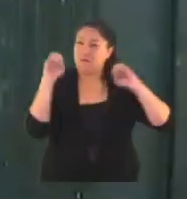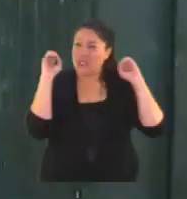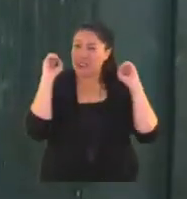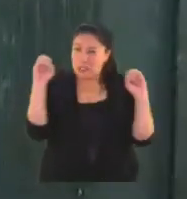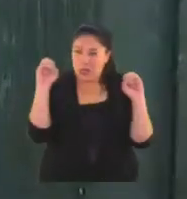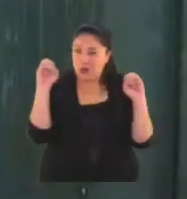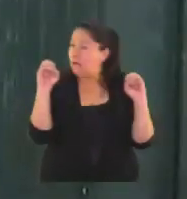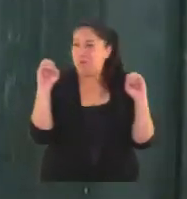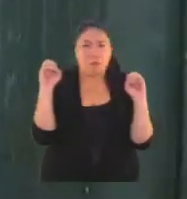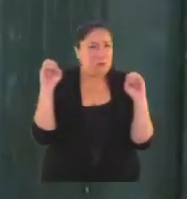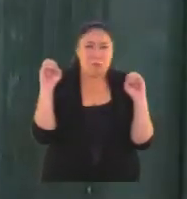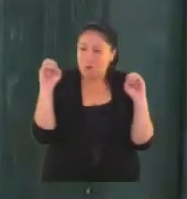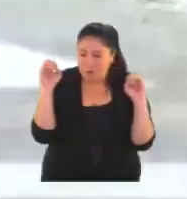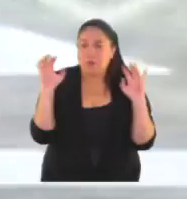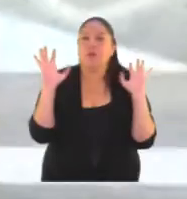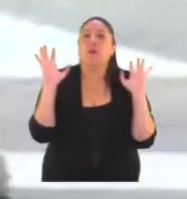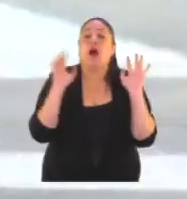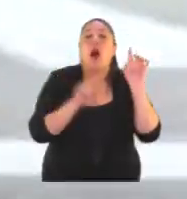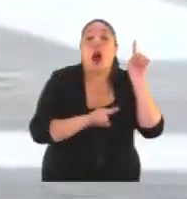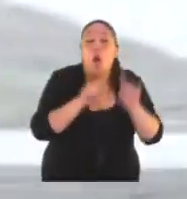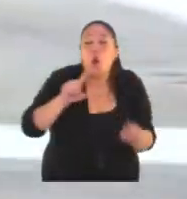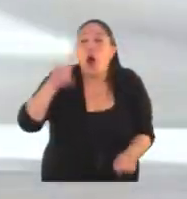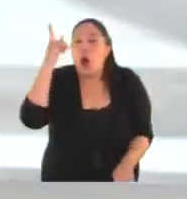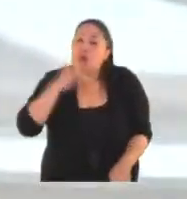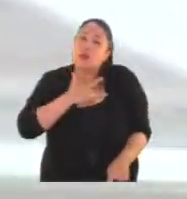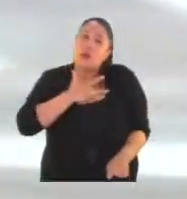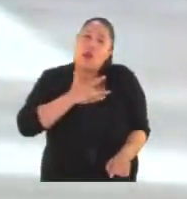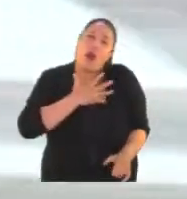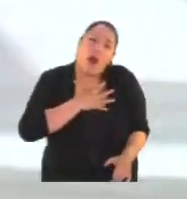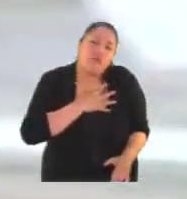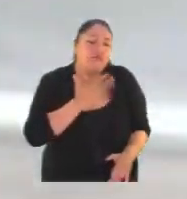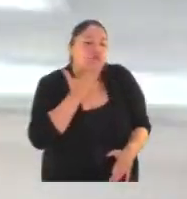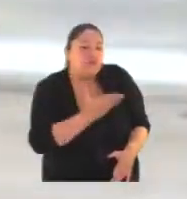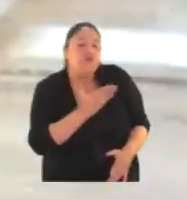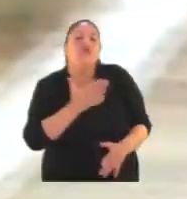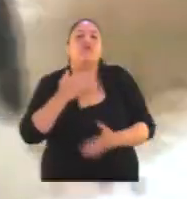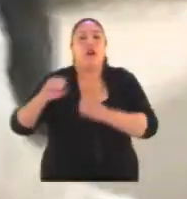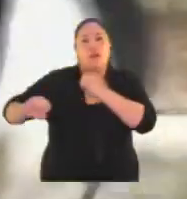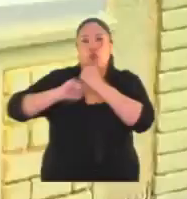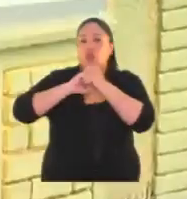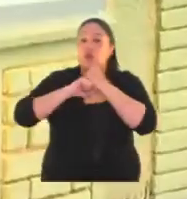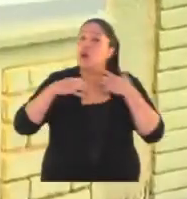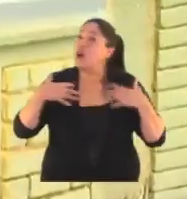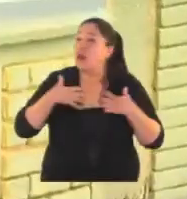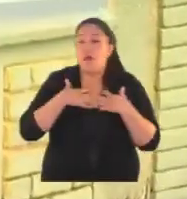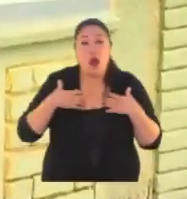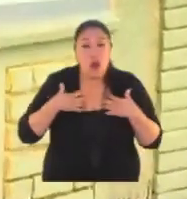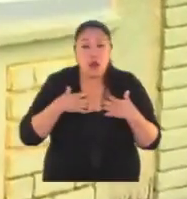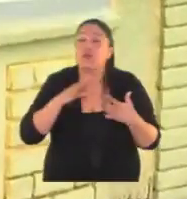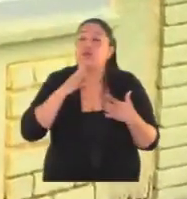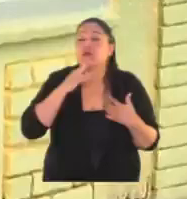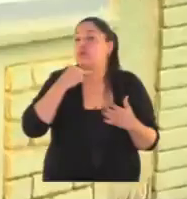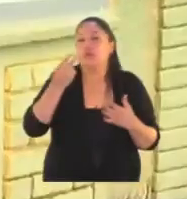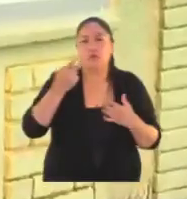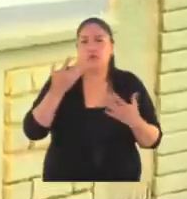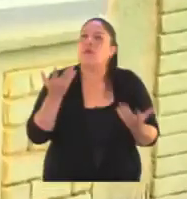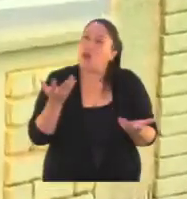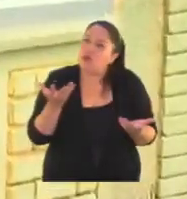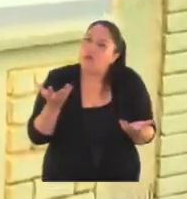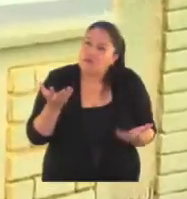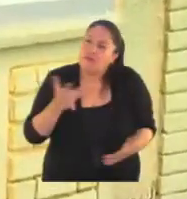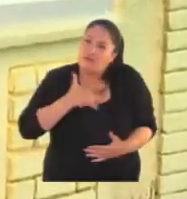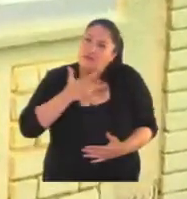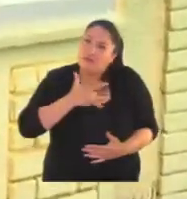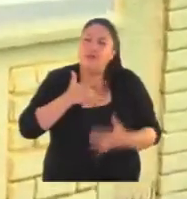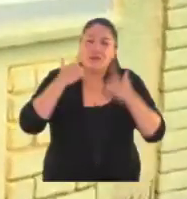que de pronto la persona de buen corazón pueda dar. Esos animales, ellos no hablan, pero también ellos tienen un sentimiento grande,